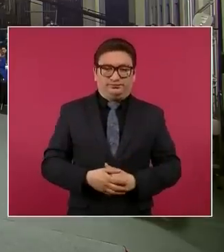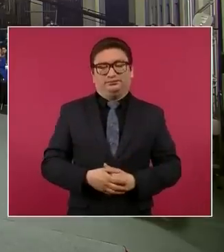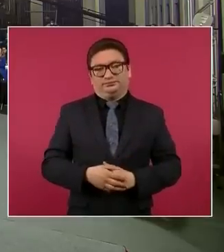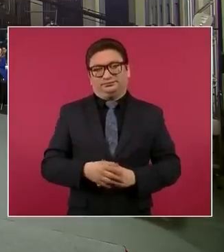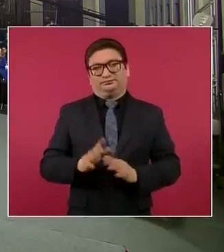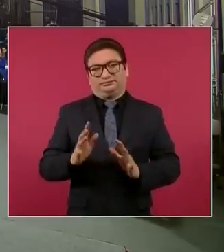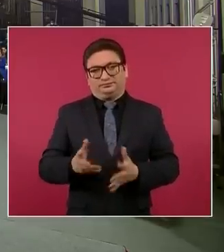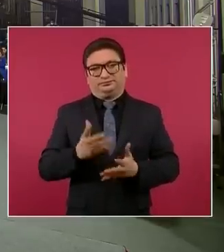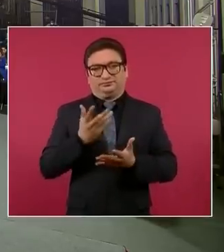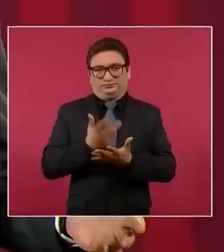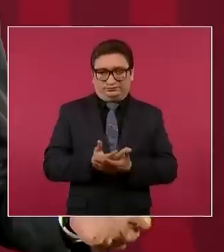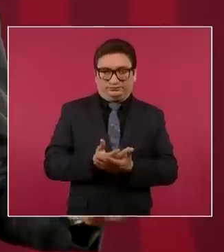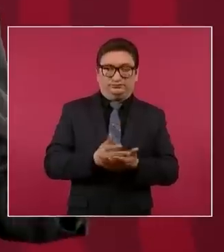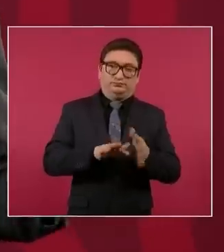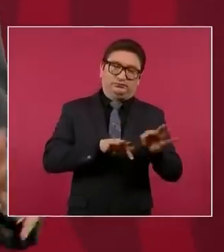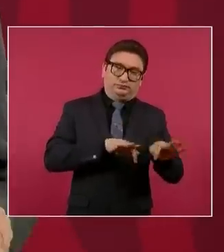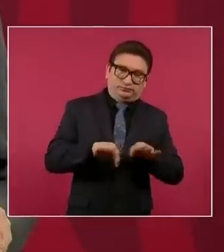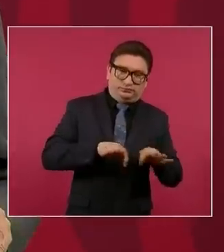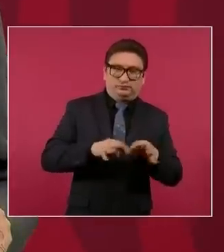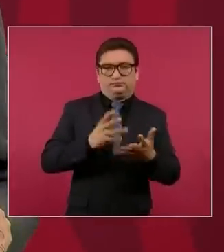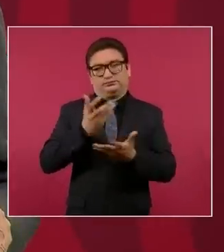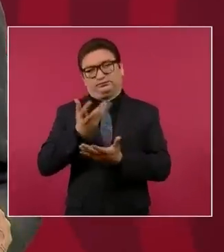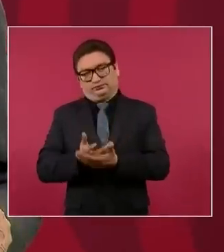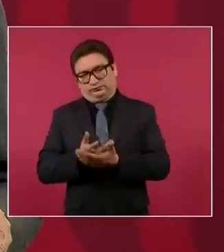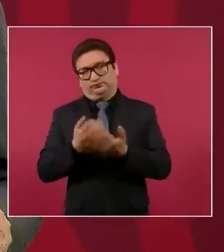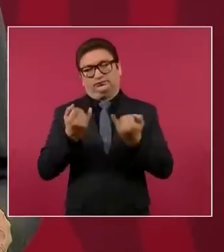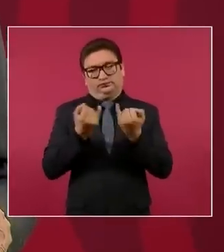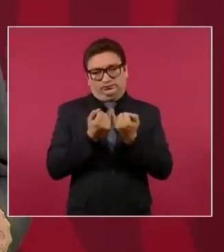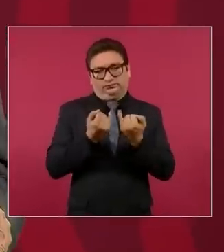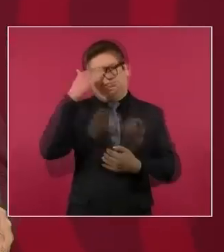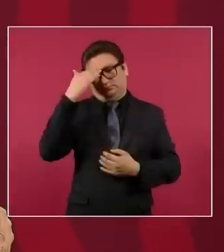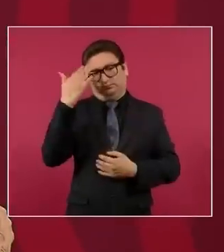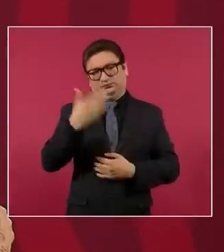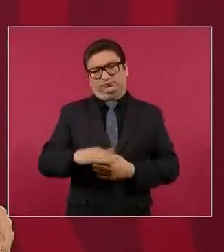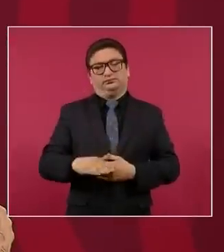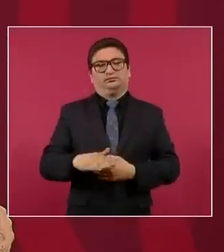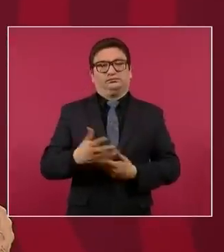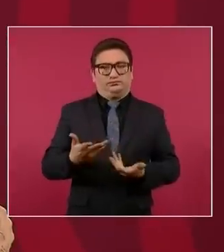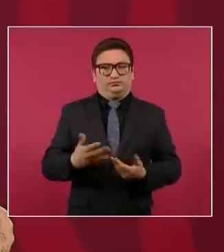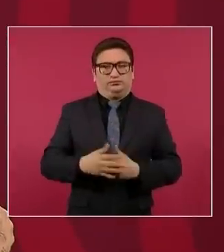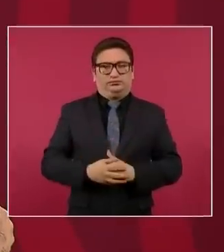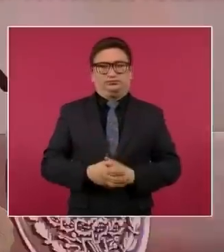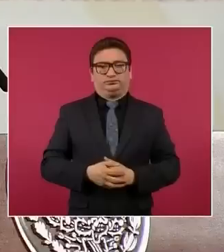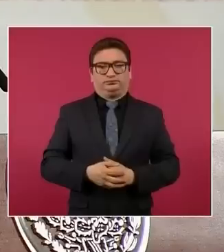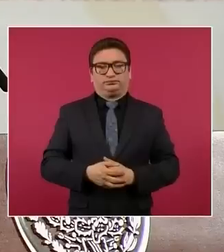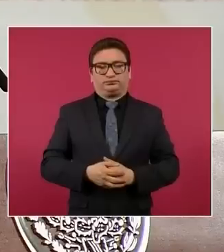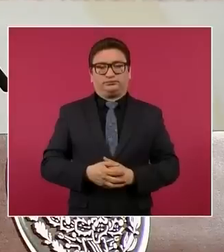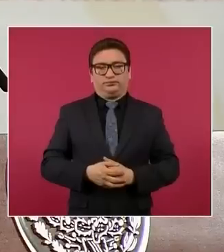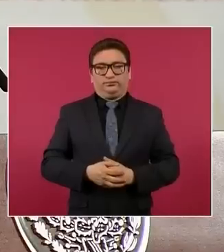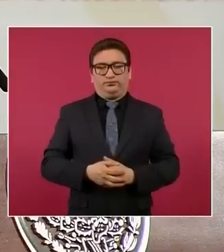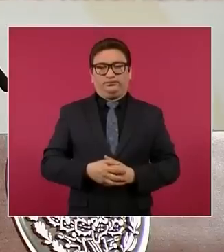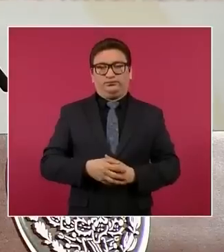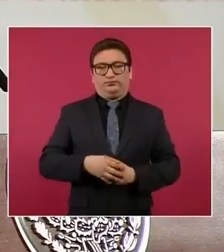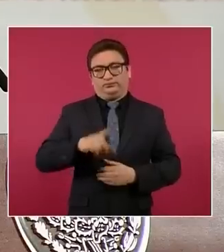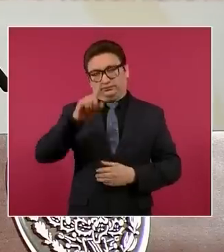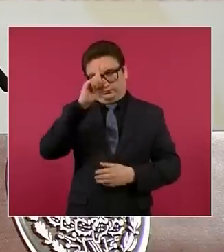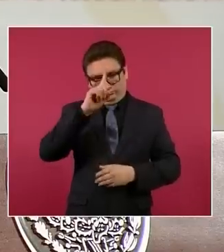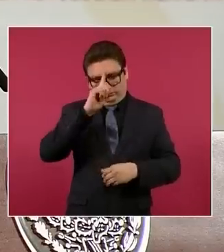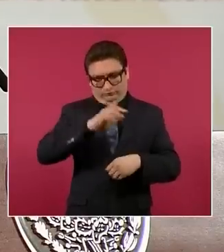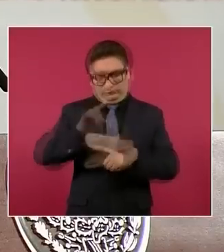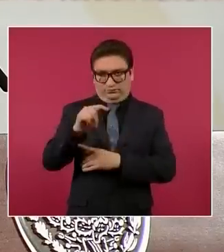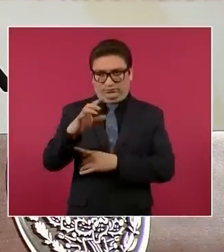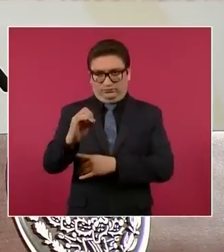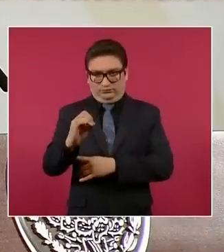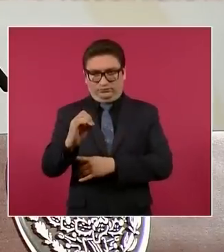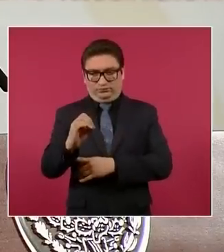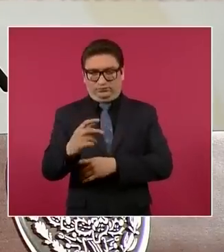o sea trabajar y descansar y ya saben Cuál es este la recomendación de San Benito